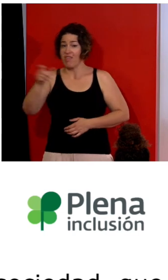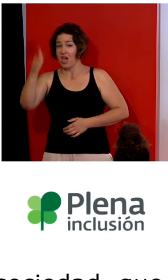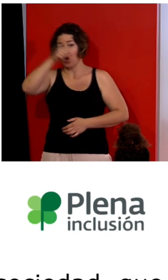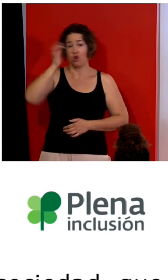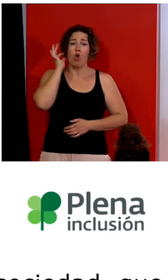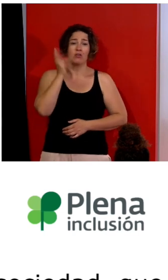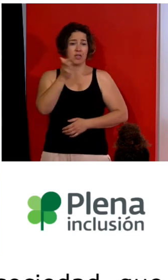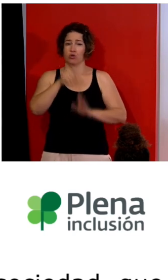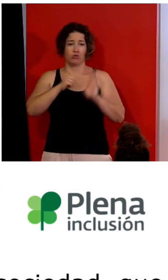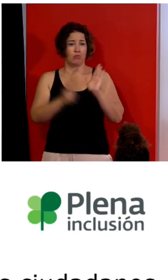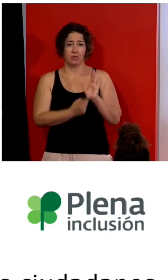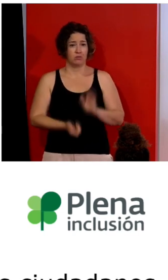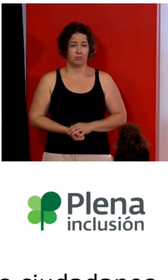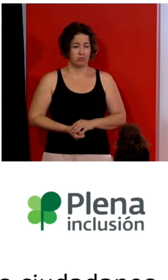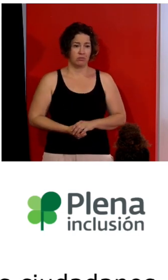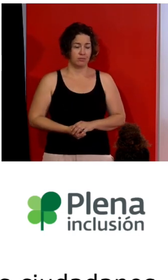pleno derecho.